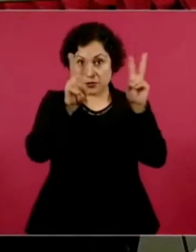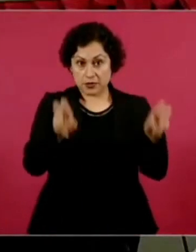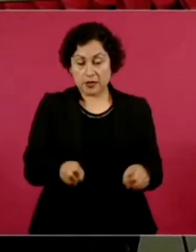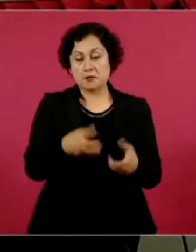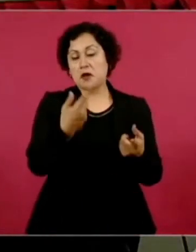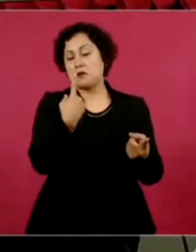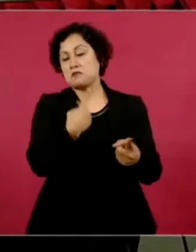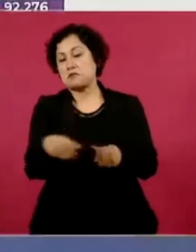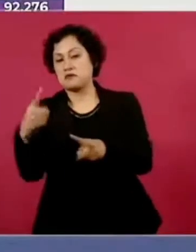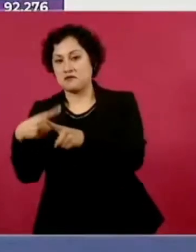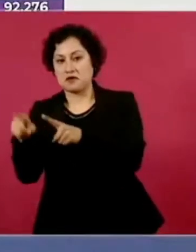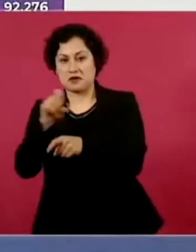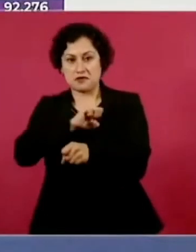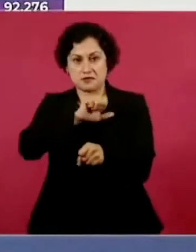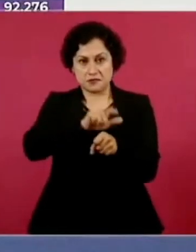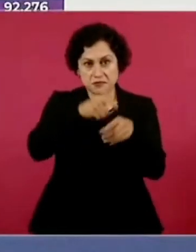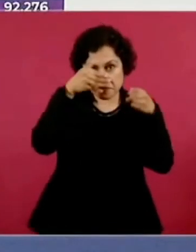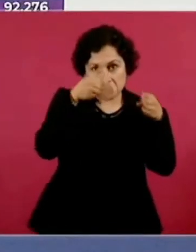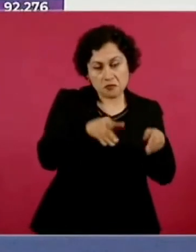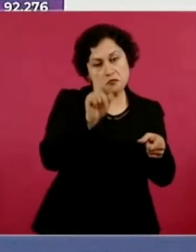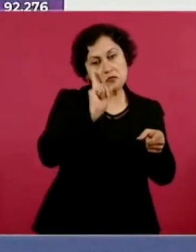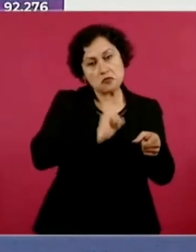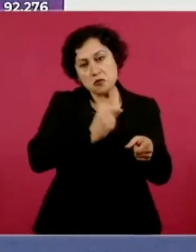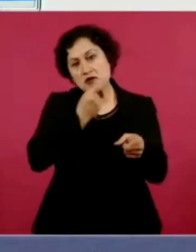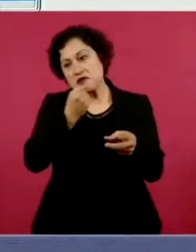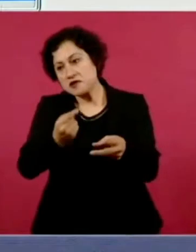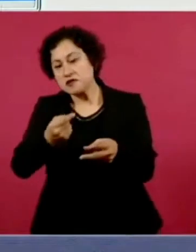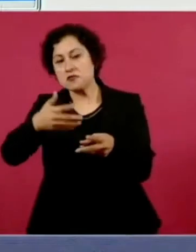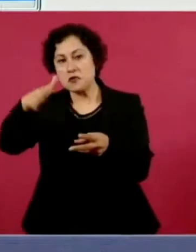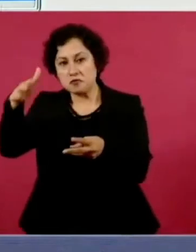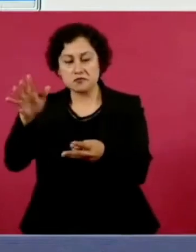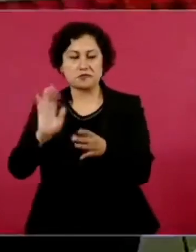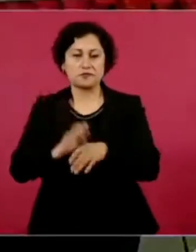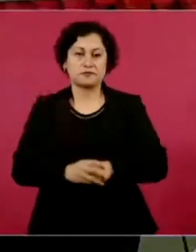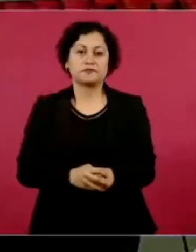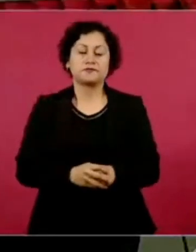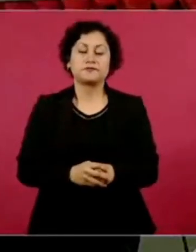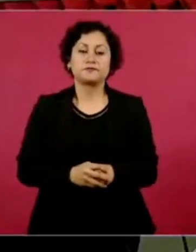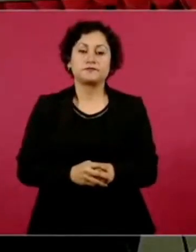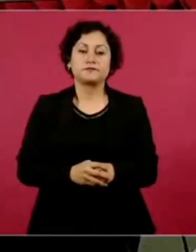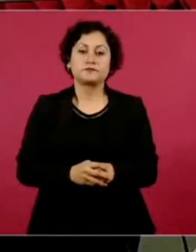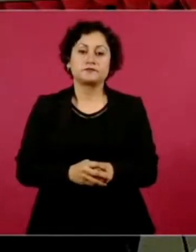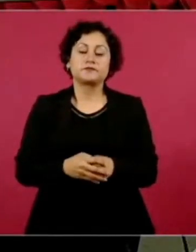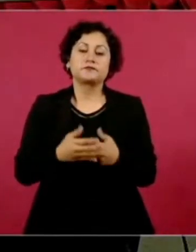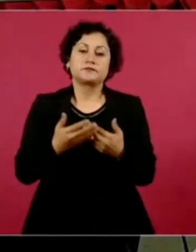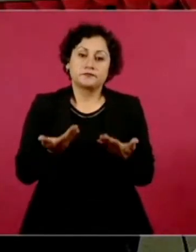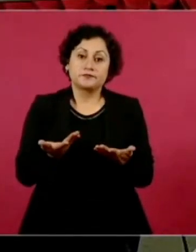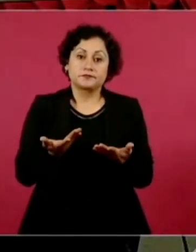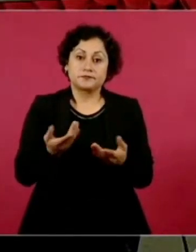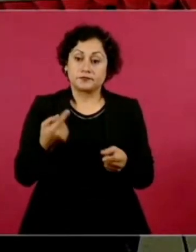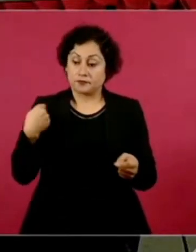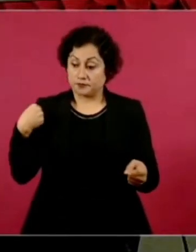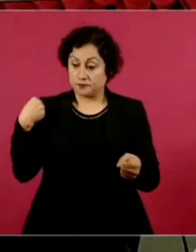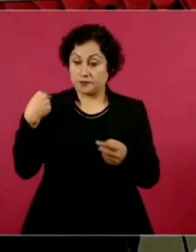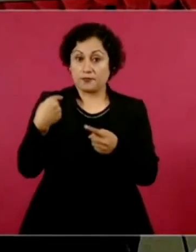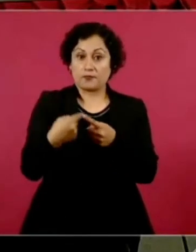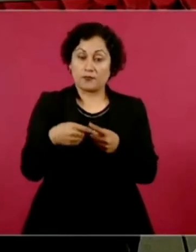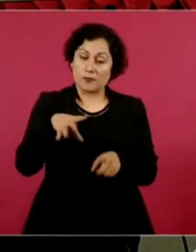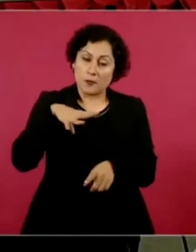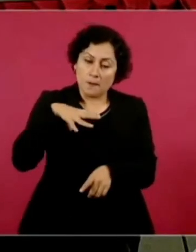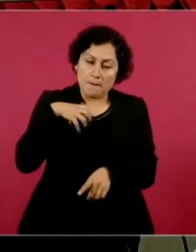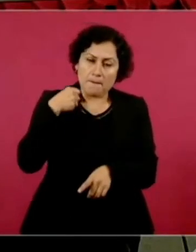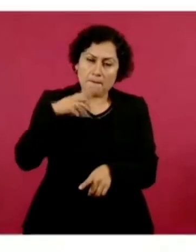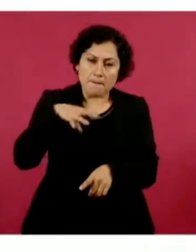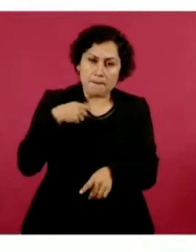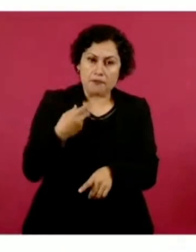pediatras, ginecólogos y demás. La siguiente. Se hizo un esfuerzo desde hace